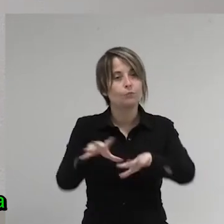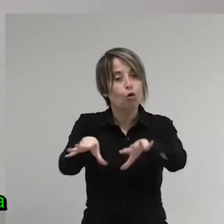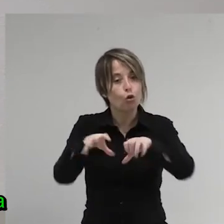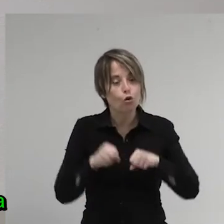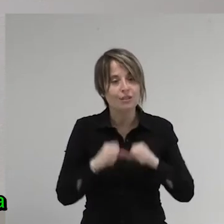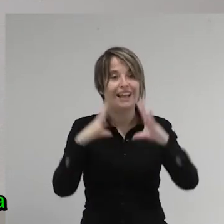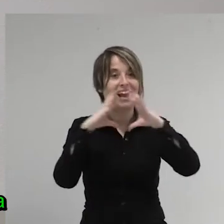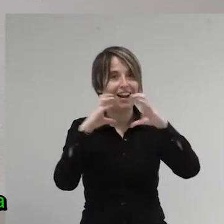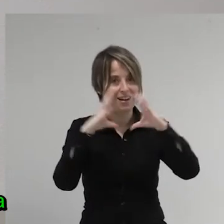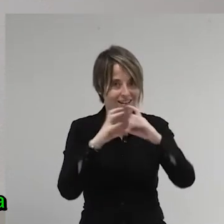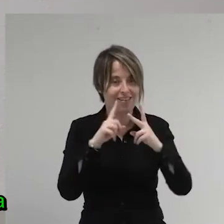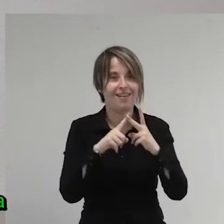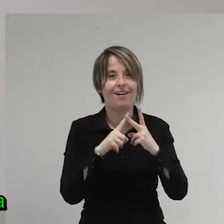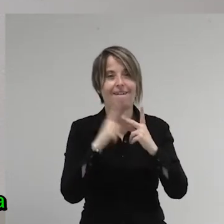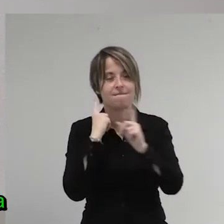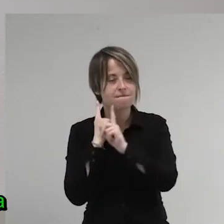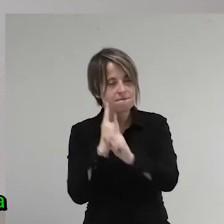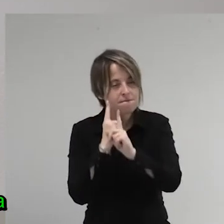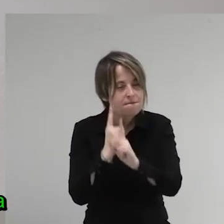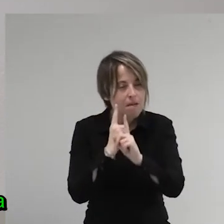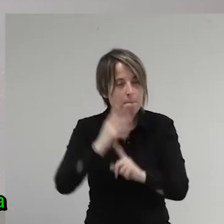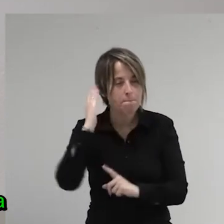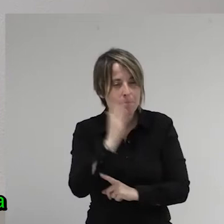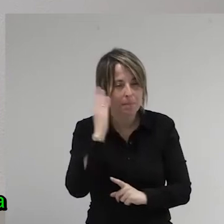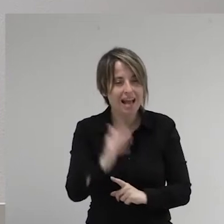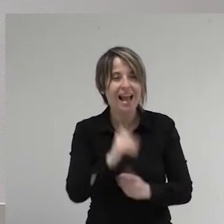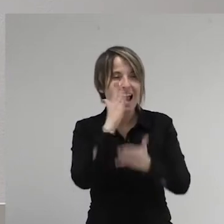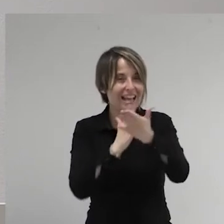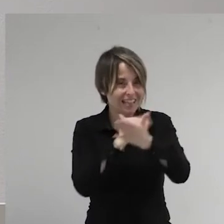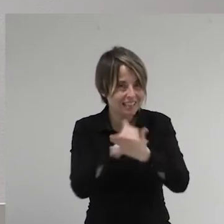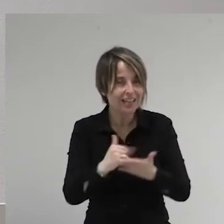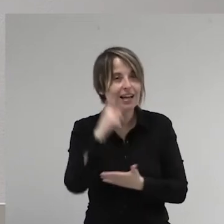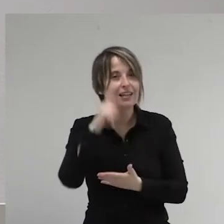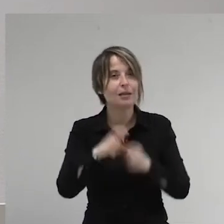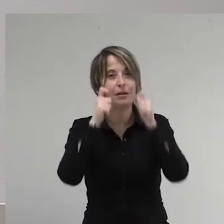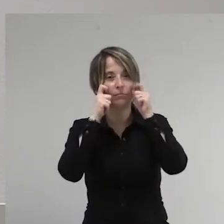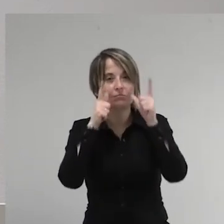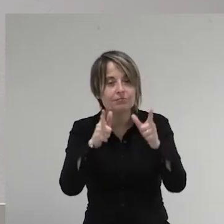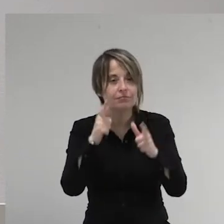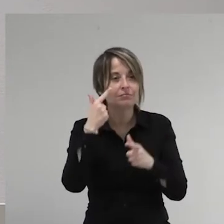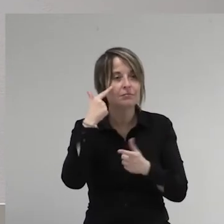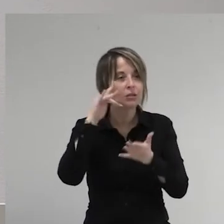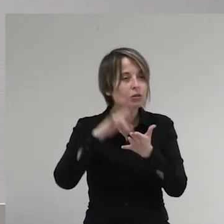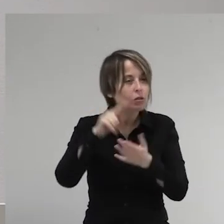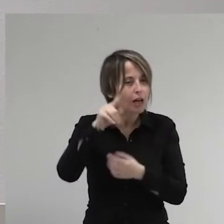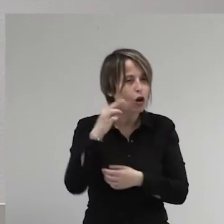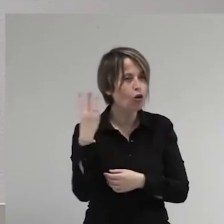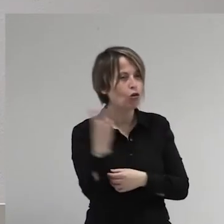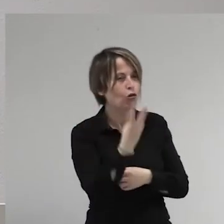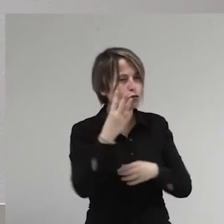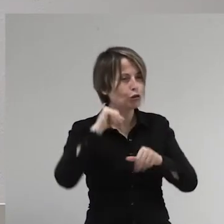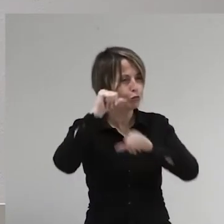Granada, la persecución y criminalización gitana y el descubrimiento de Abya Yala fueron los tres